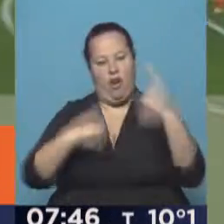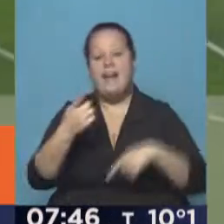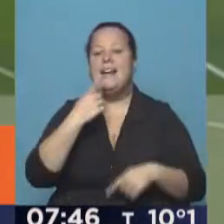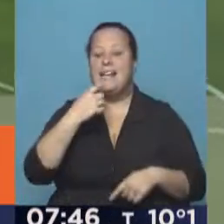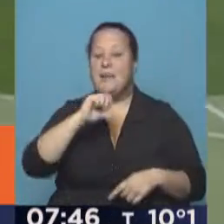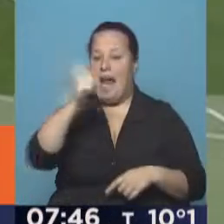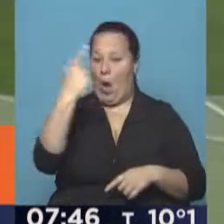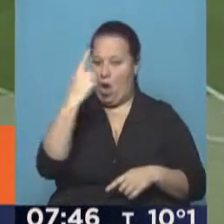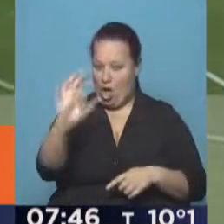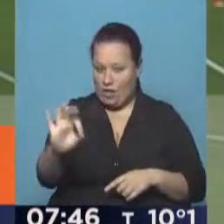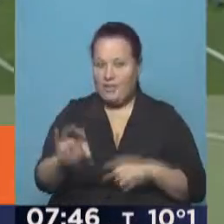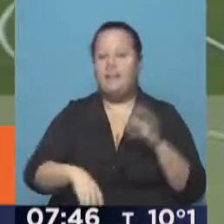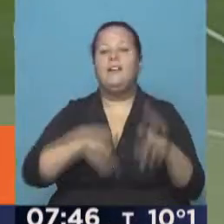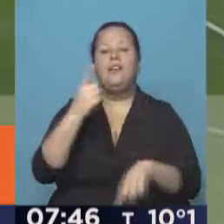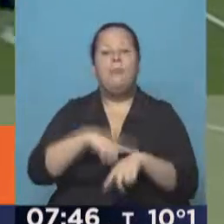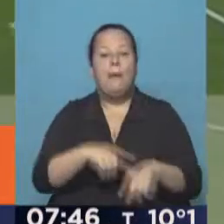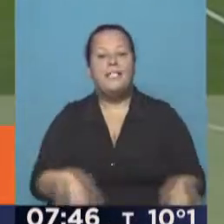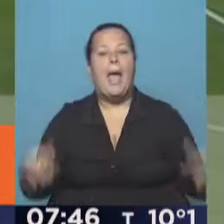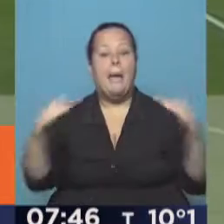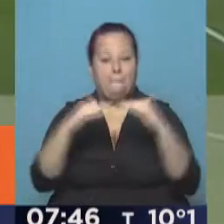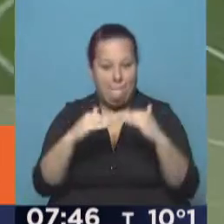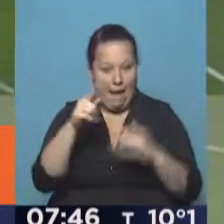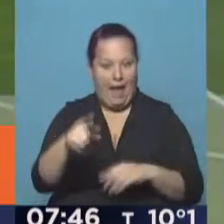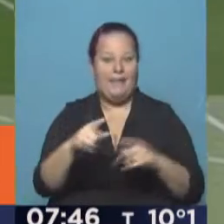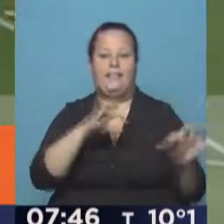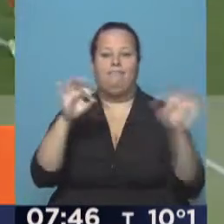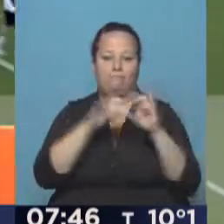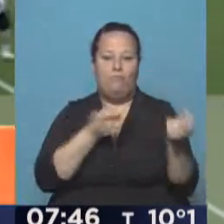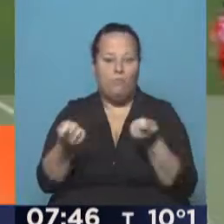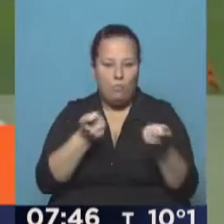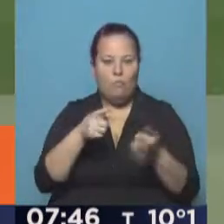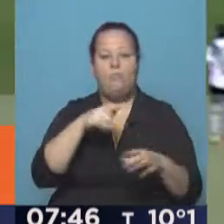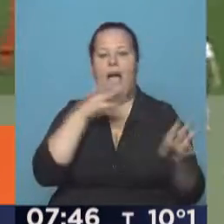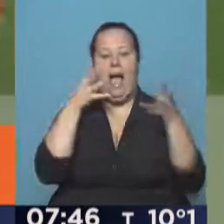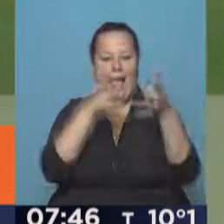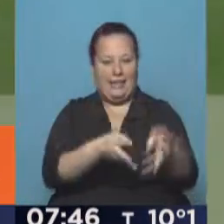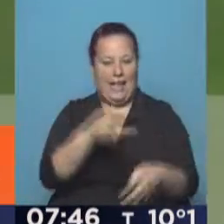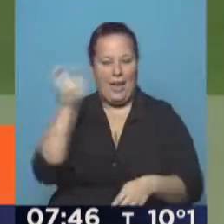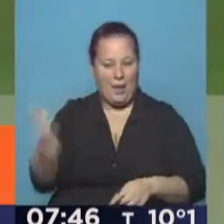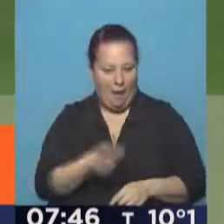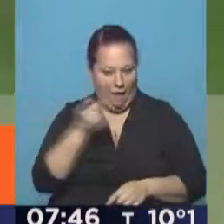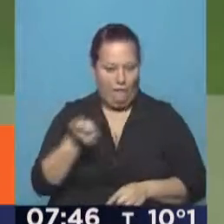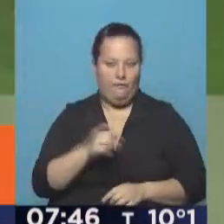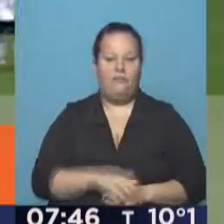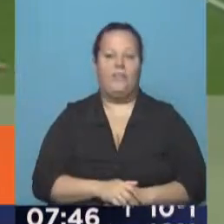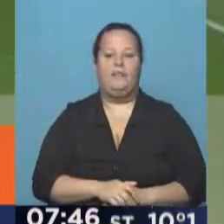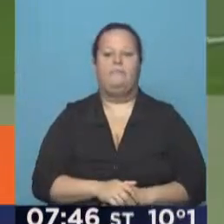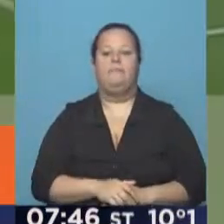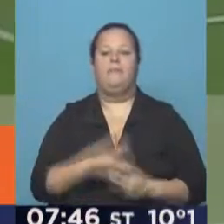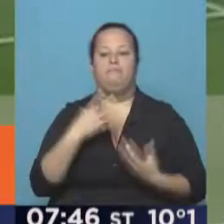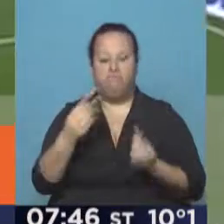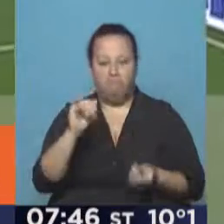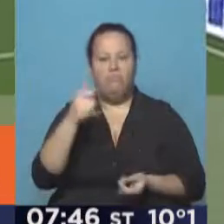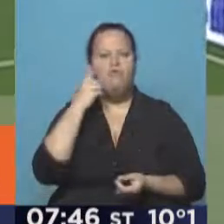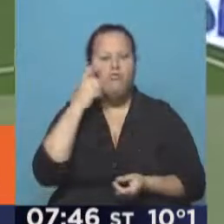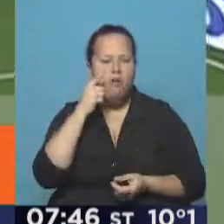tan solo 1-0 y llegaba el momento de la igualdad en esta acción combinada en el ataque del taladro. La habilitación para